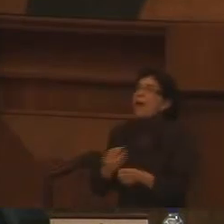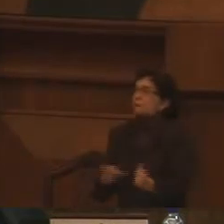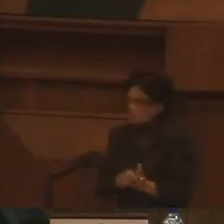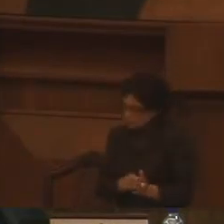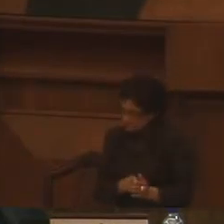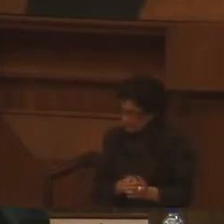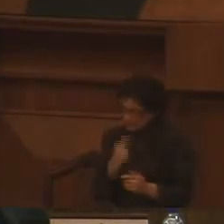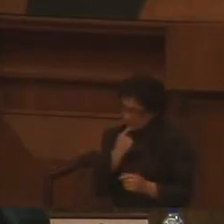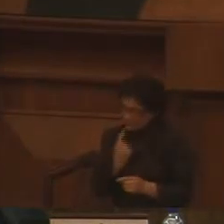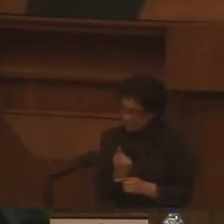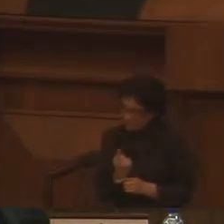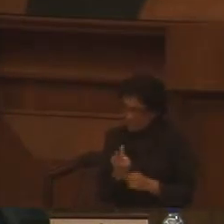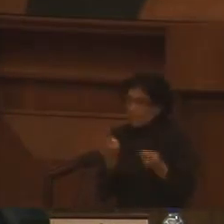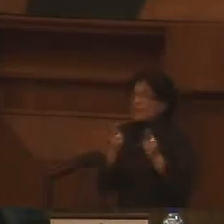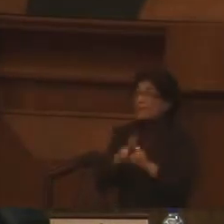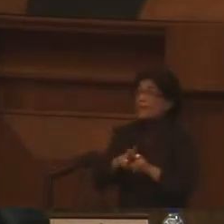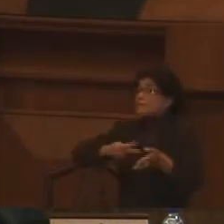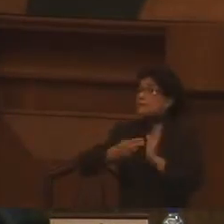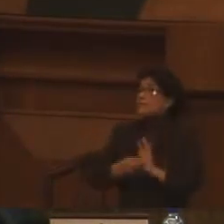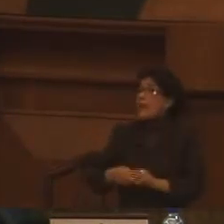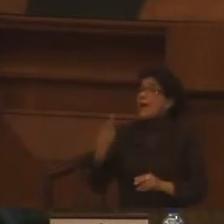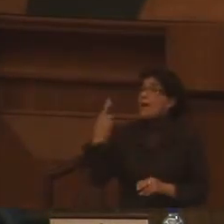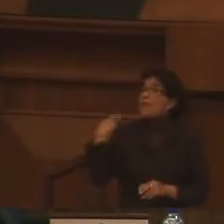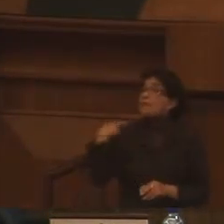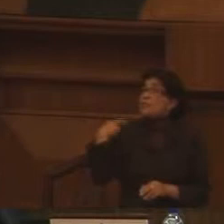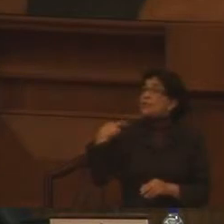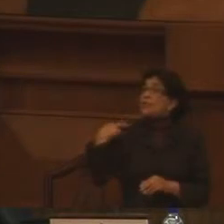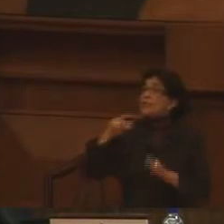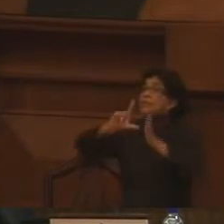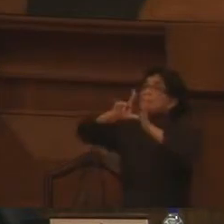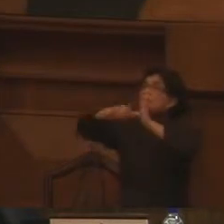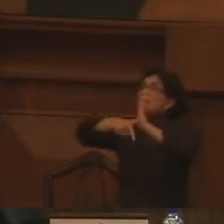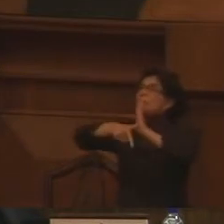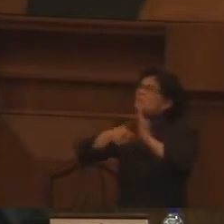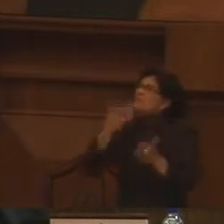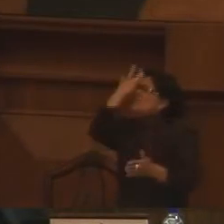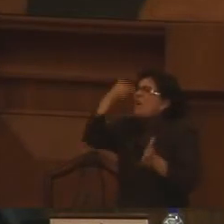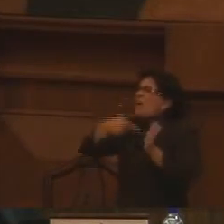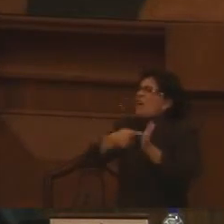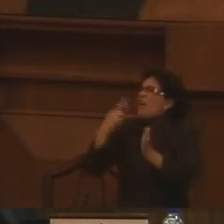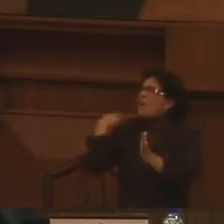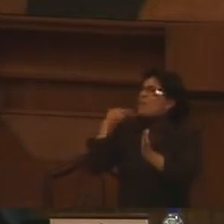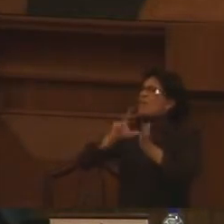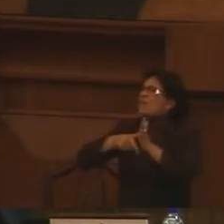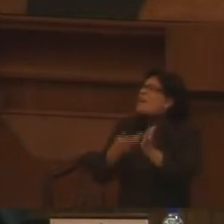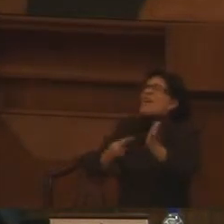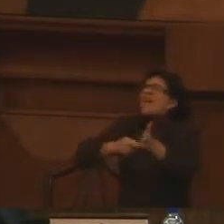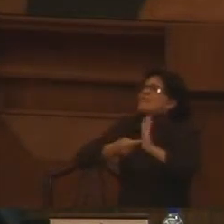niños, adolescentes, salud pública, defensa nacional y orden público.